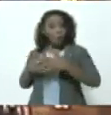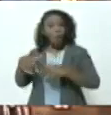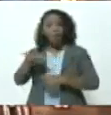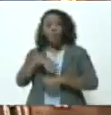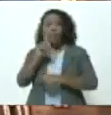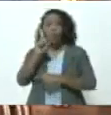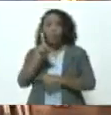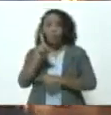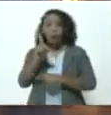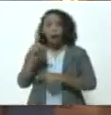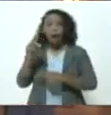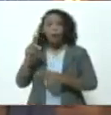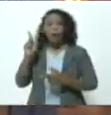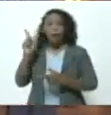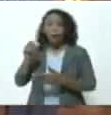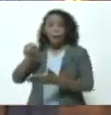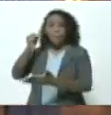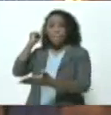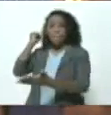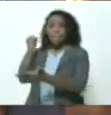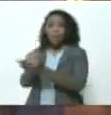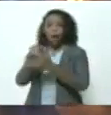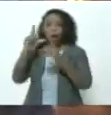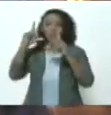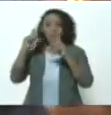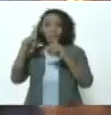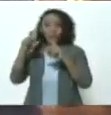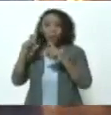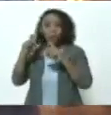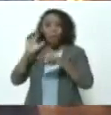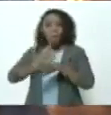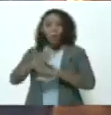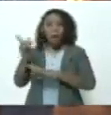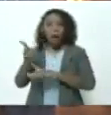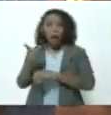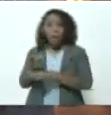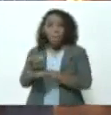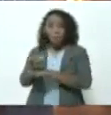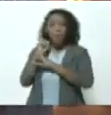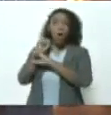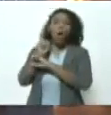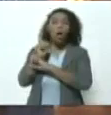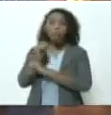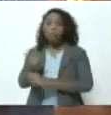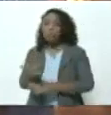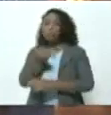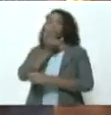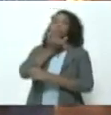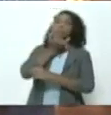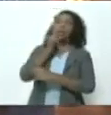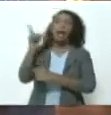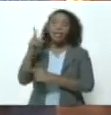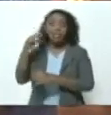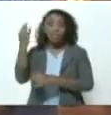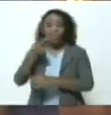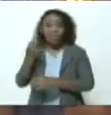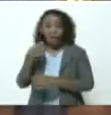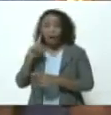actor mató a la directora de fotografía porque había munición verdadera en la pistola. ¿Ok?